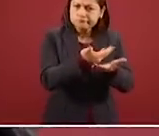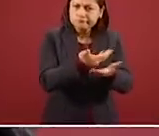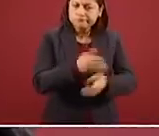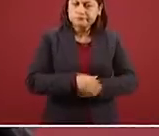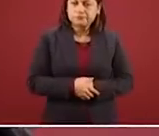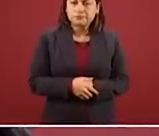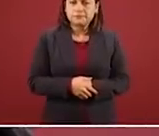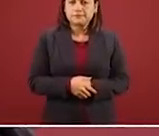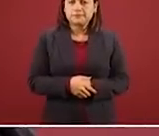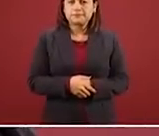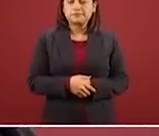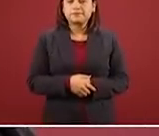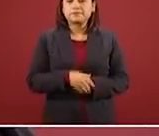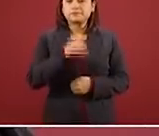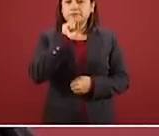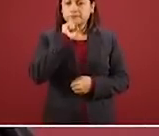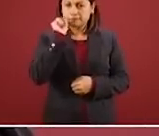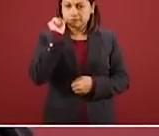los familiares que